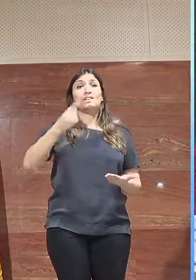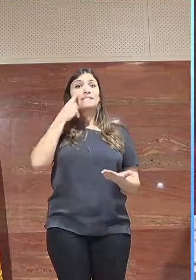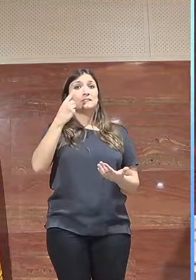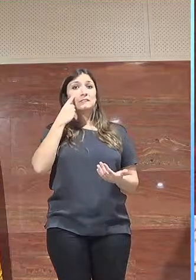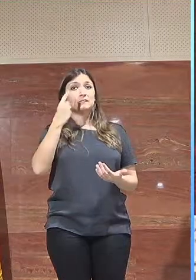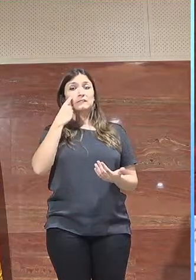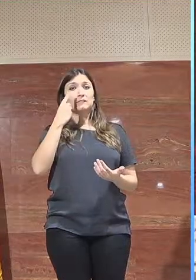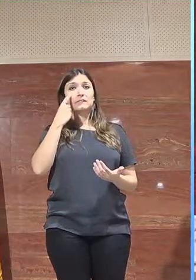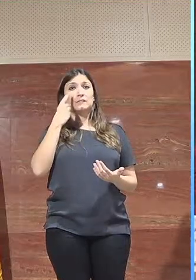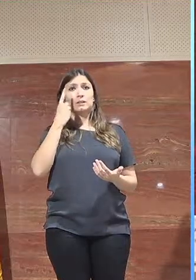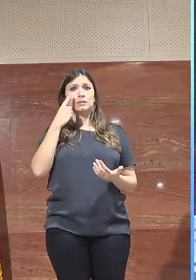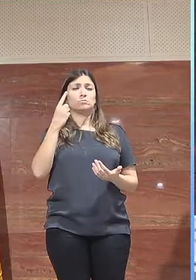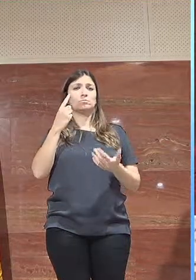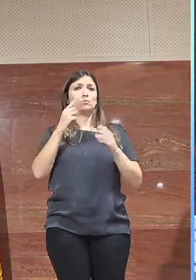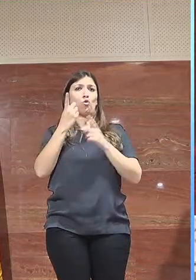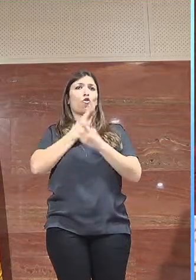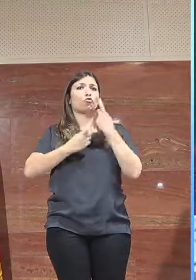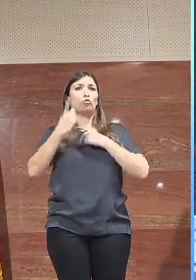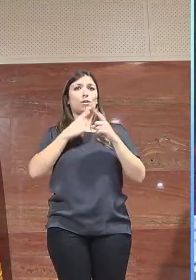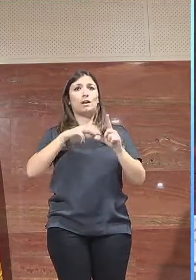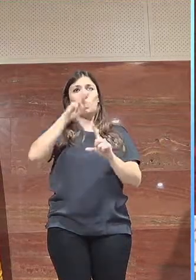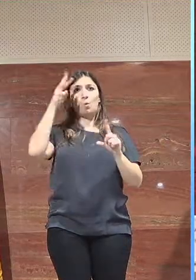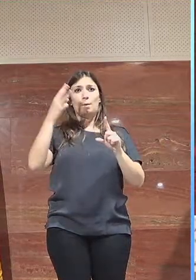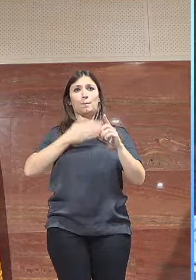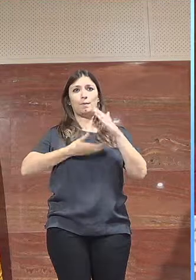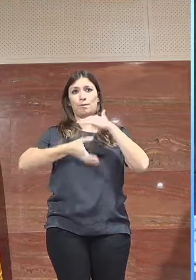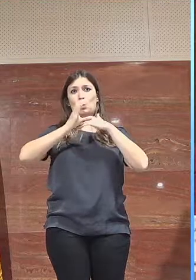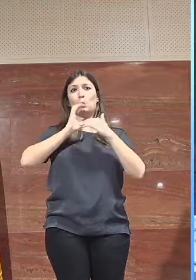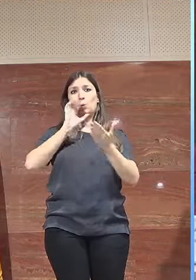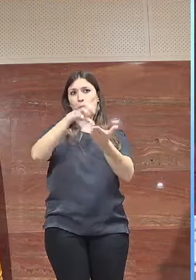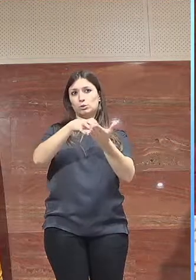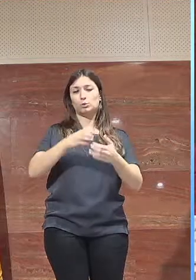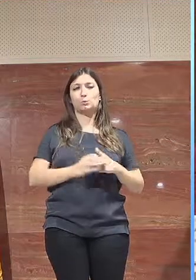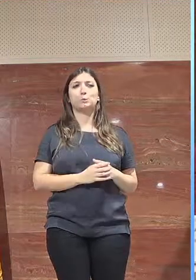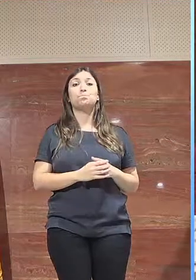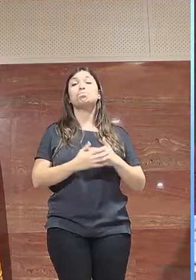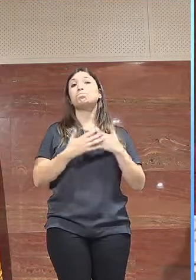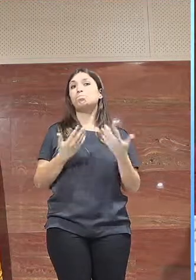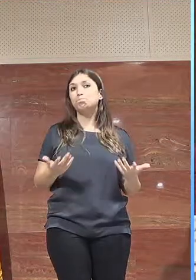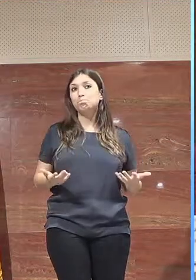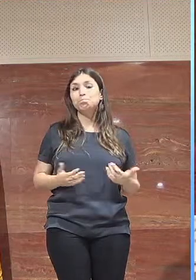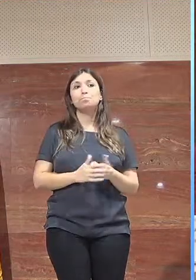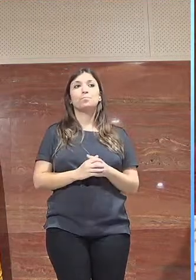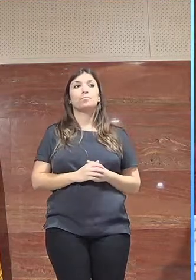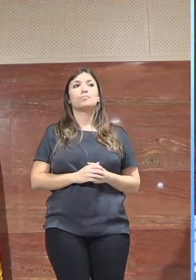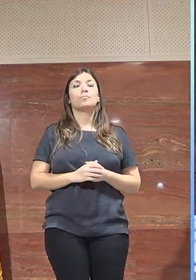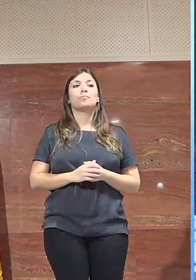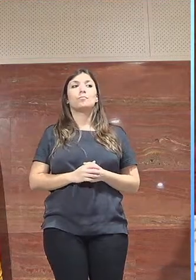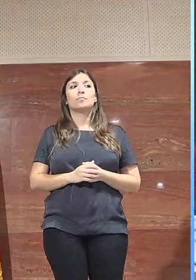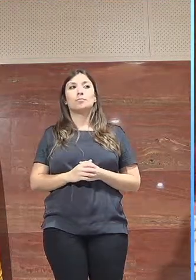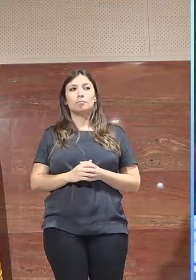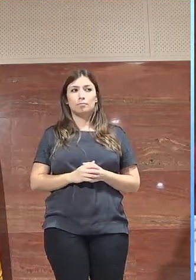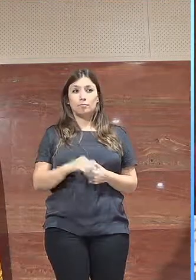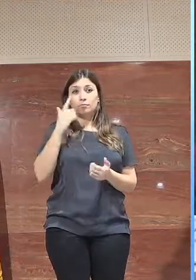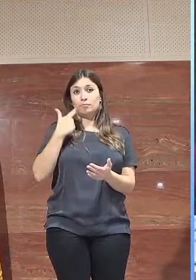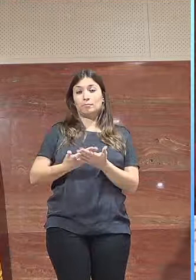ver y estudiar y consultar en la página del centro. Bueno, como no podía ser de otra manera, y así lo